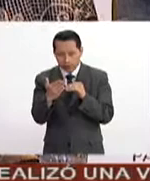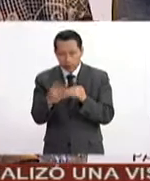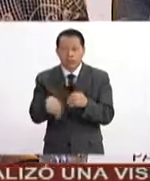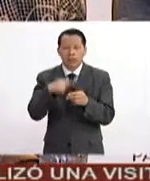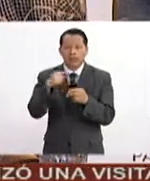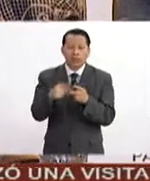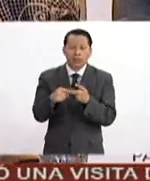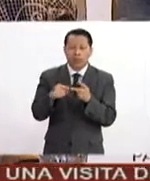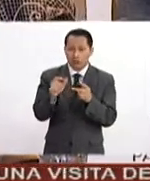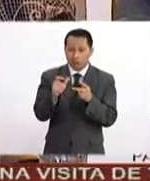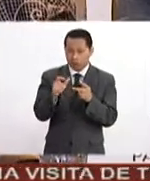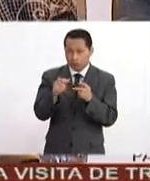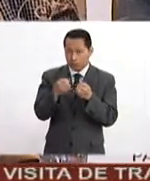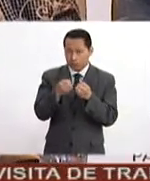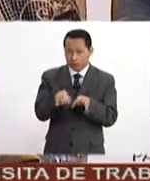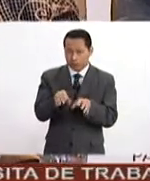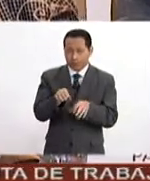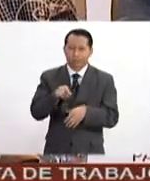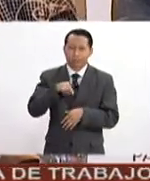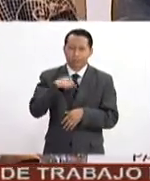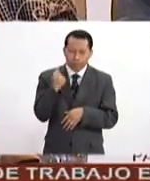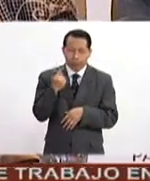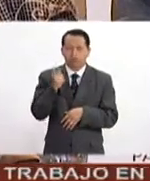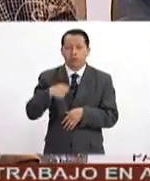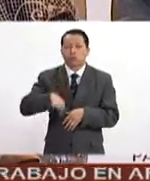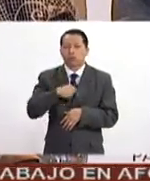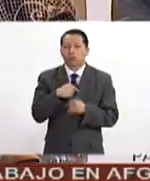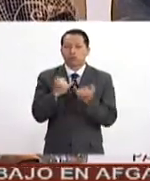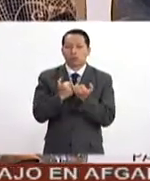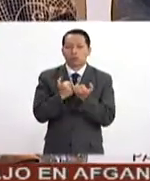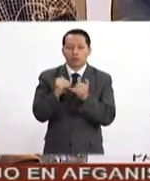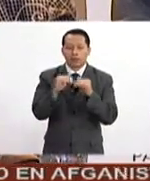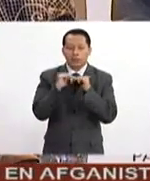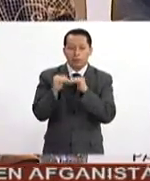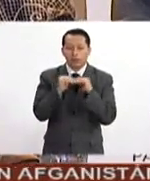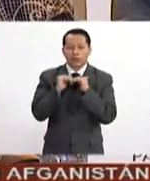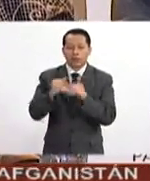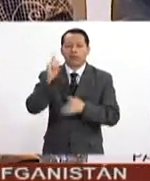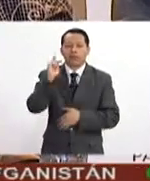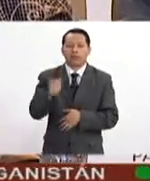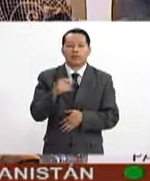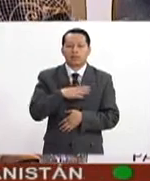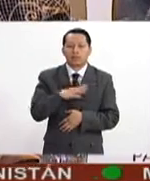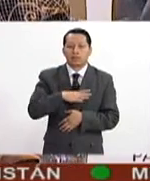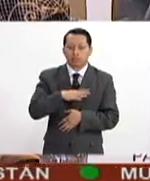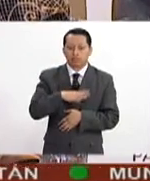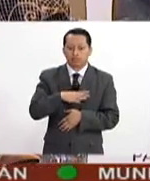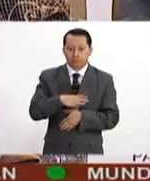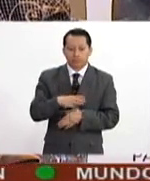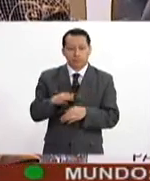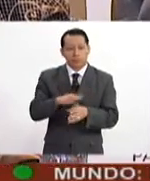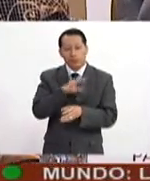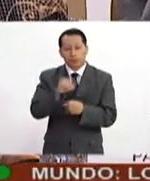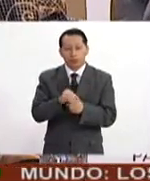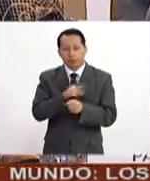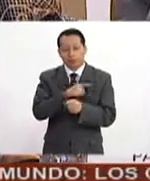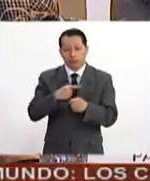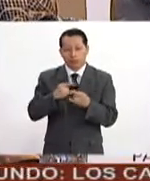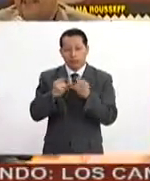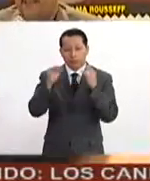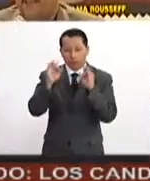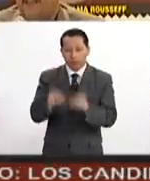perdió cuando no fue. Para nosotros, la democracia es el lado cierto de la